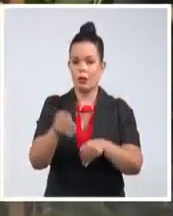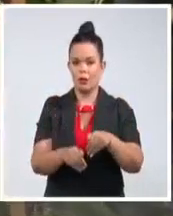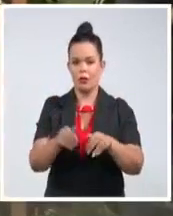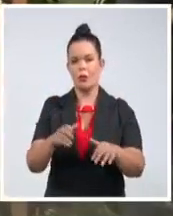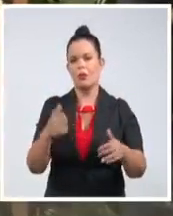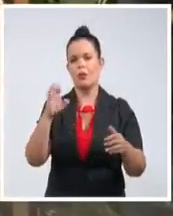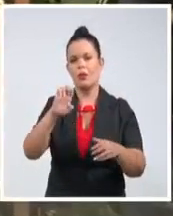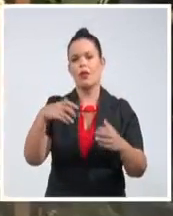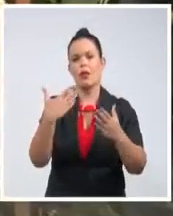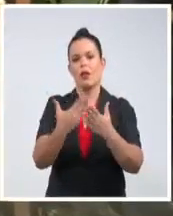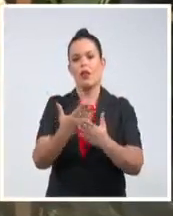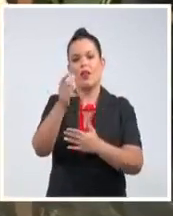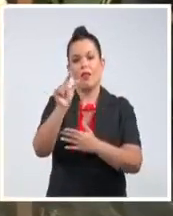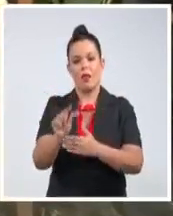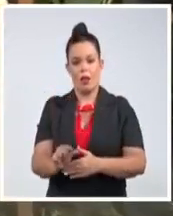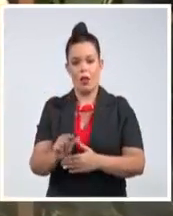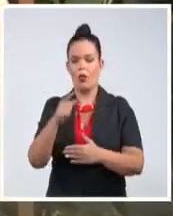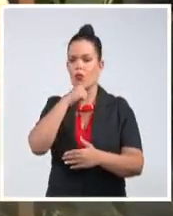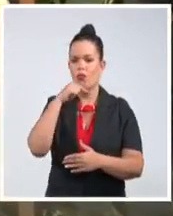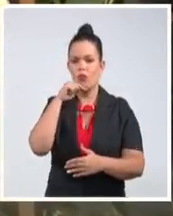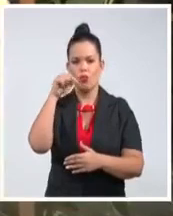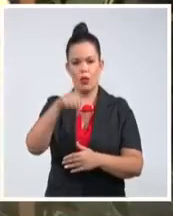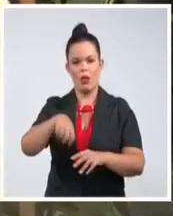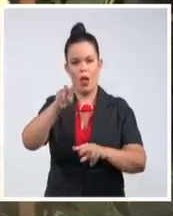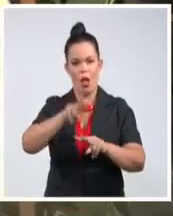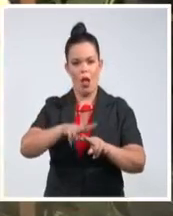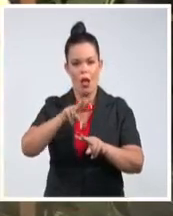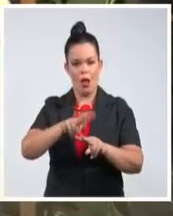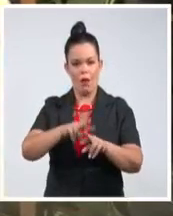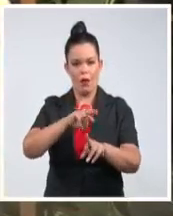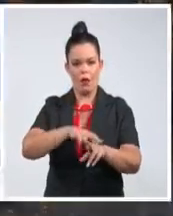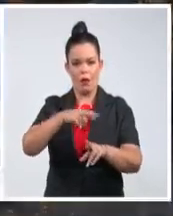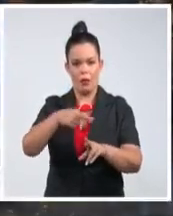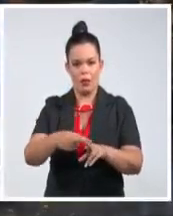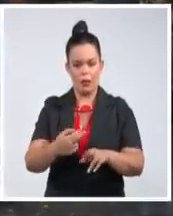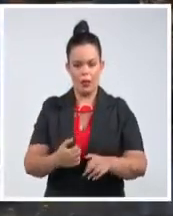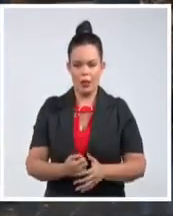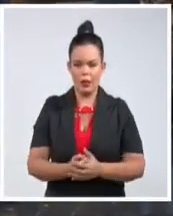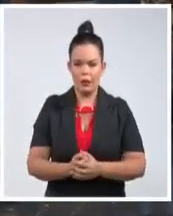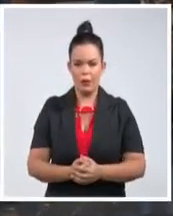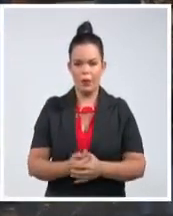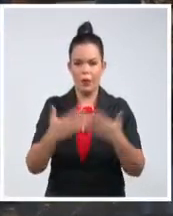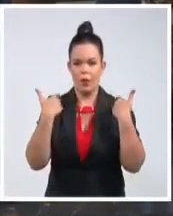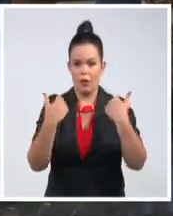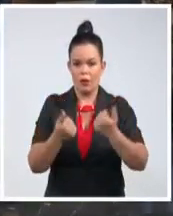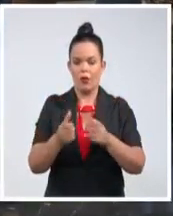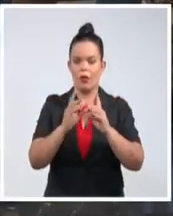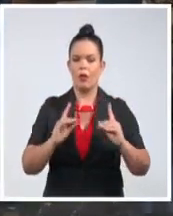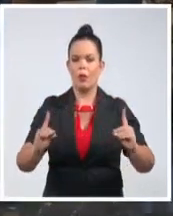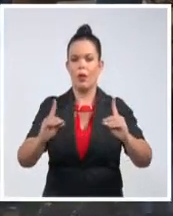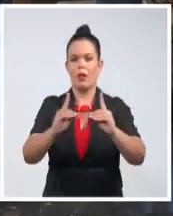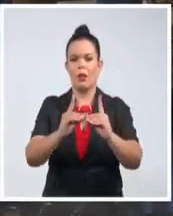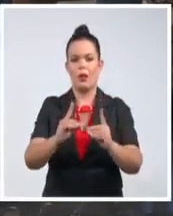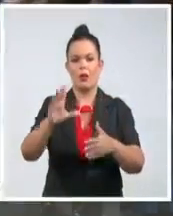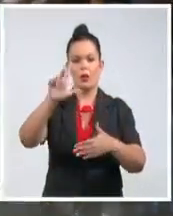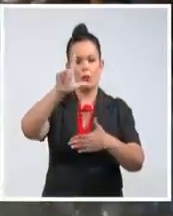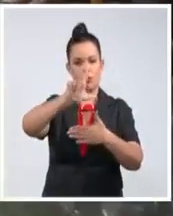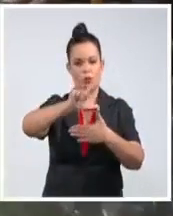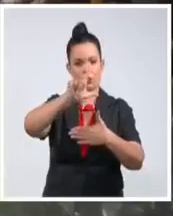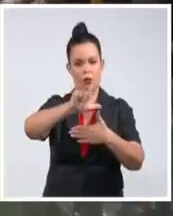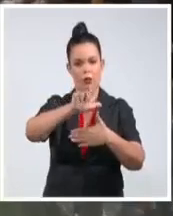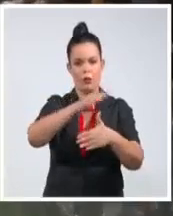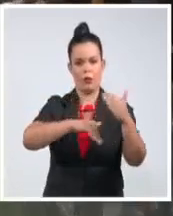de la Federación de Rusia en La Habana, excelentísimo señor Andrei Guskov, el director del Departamento de América Latina del Ministerio de